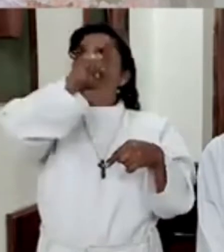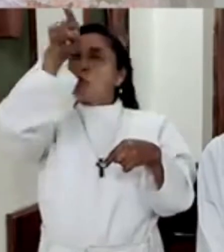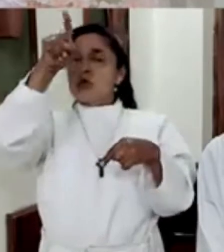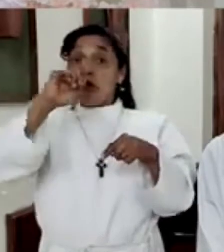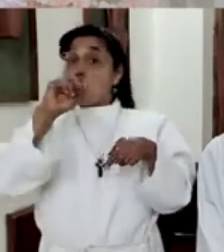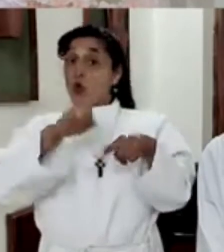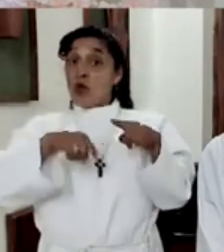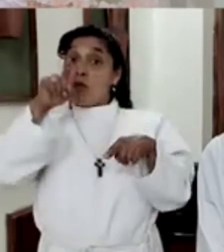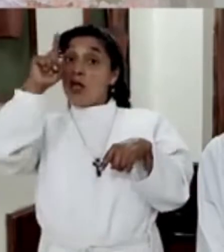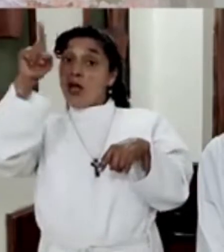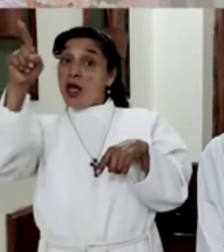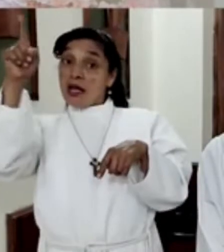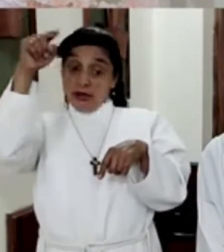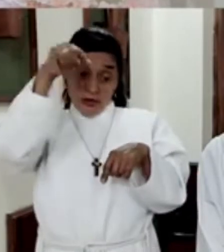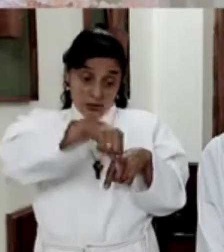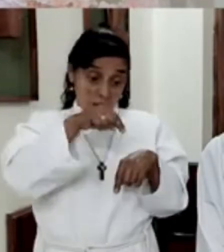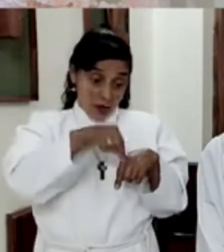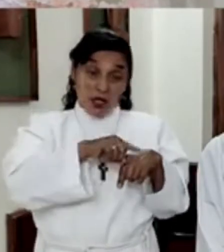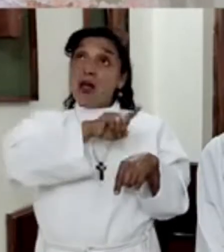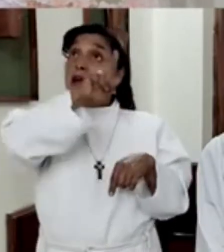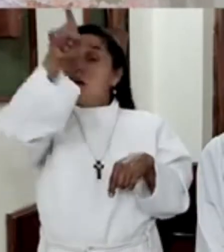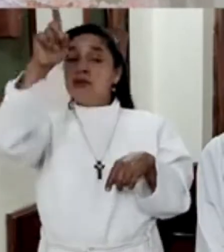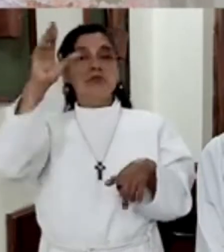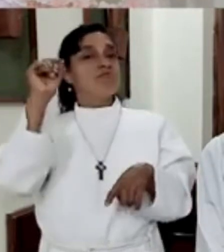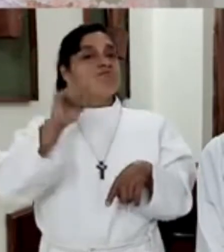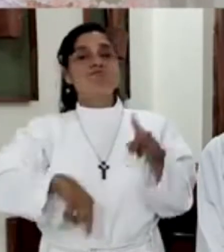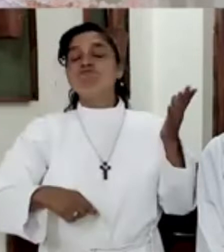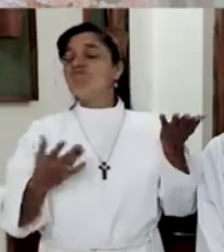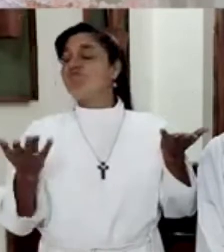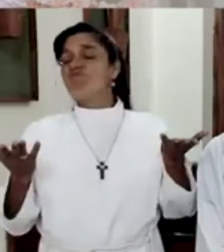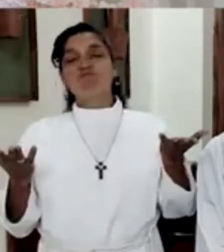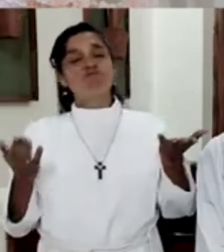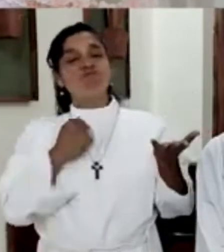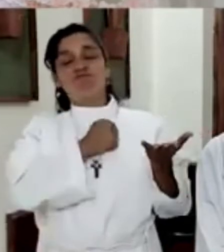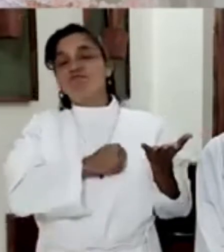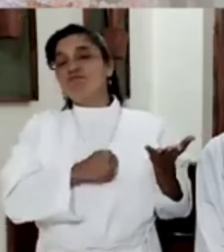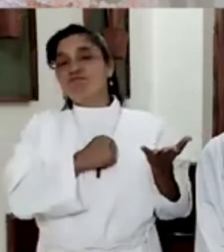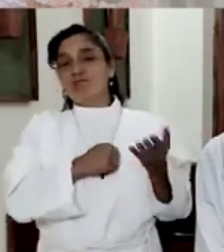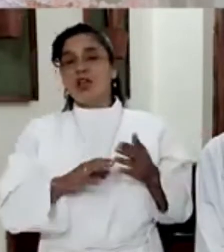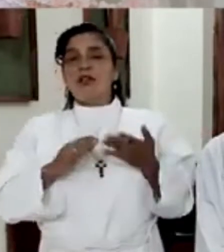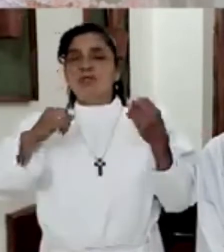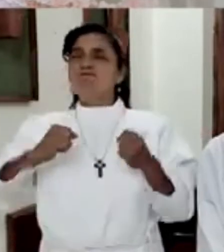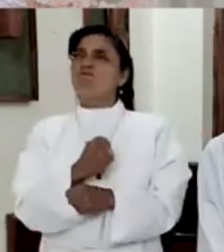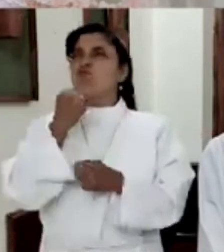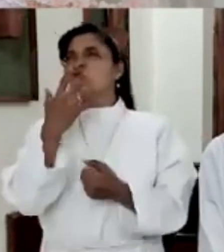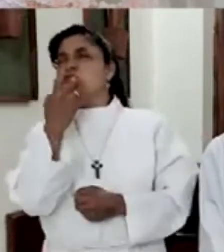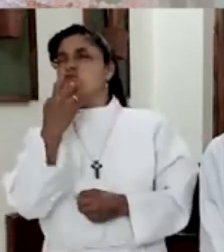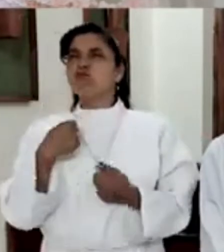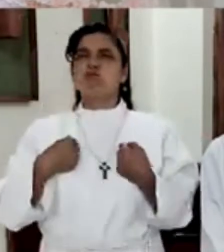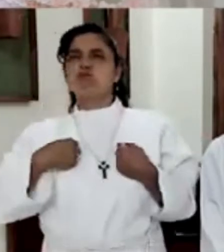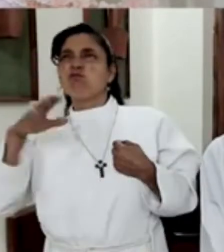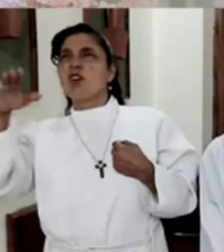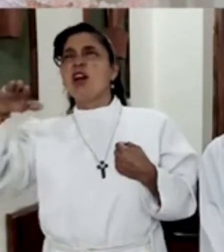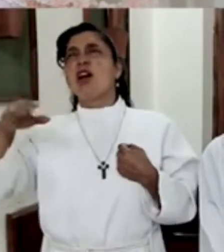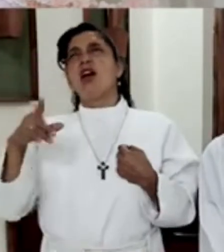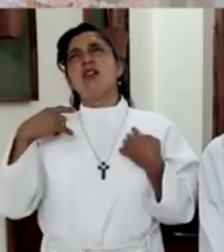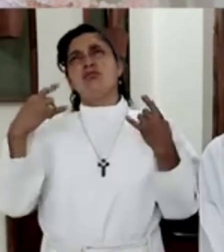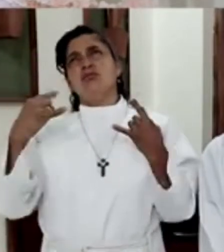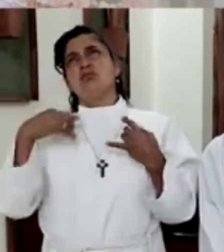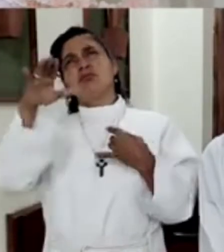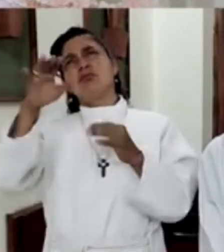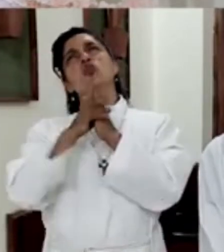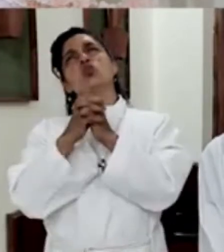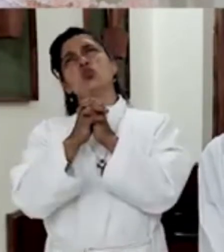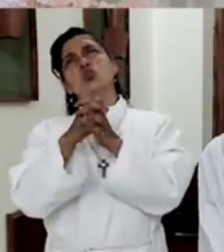hacia allá ni hacia acá. El rico insistió: Te ruego